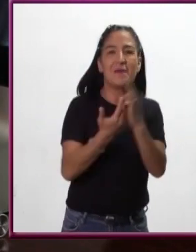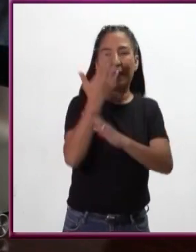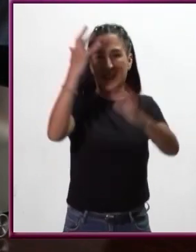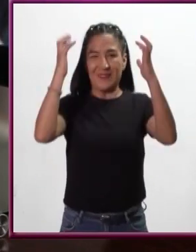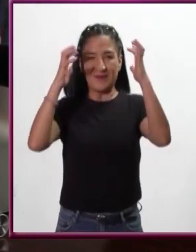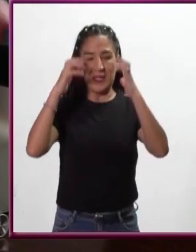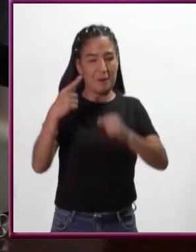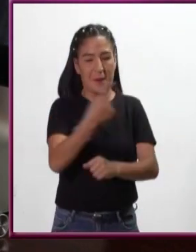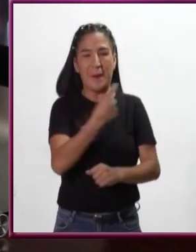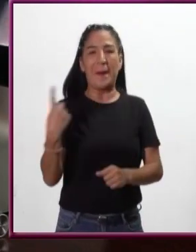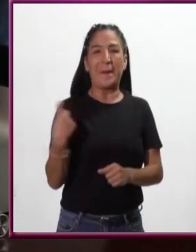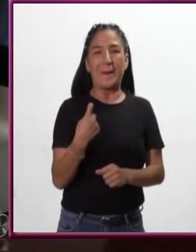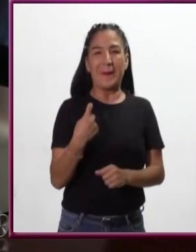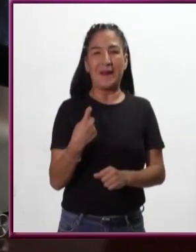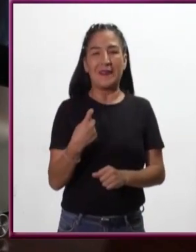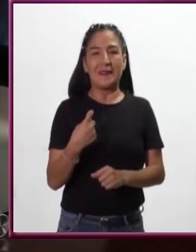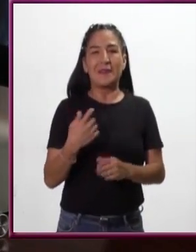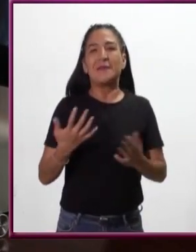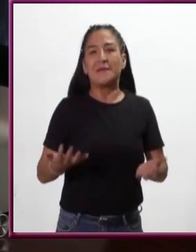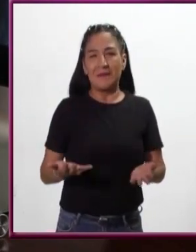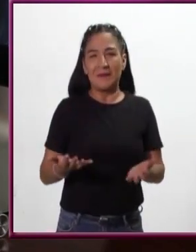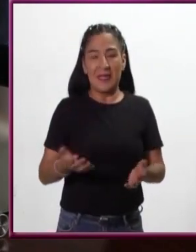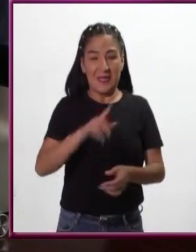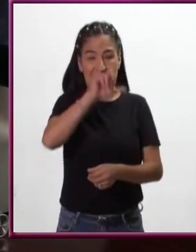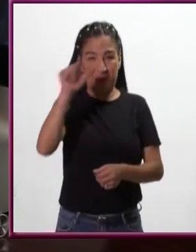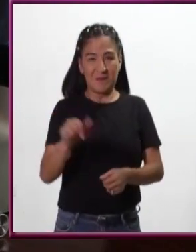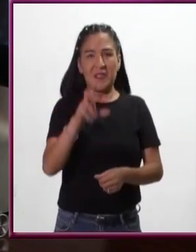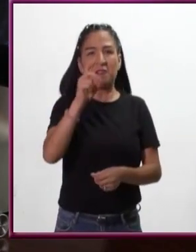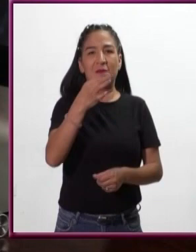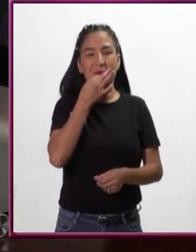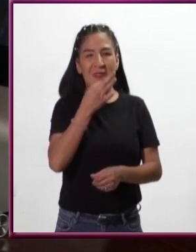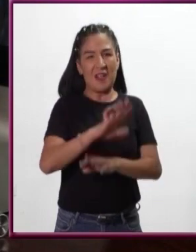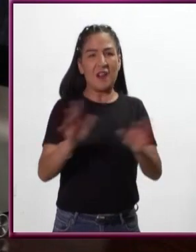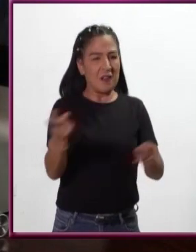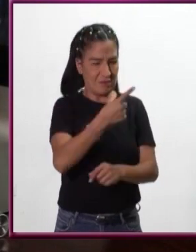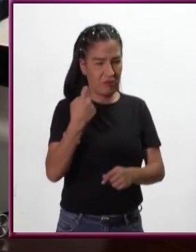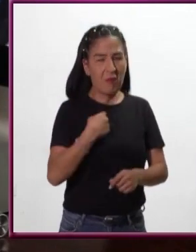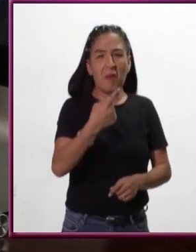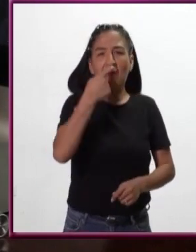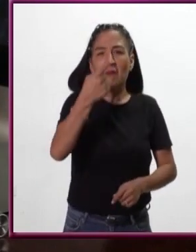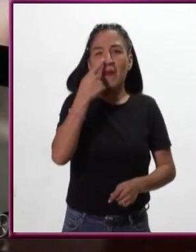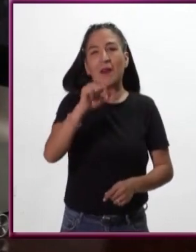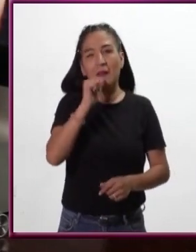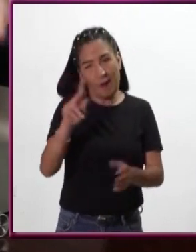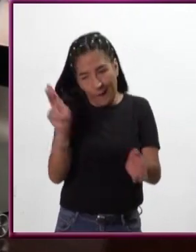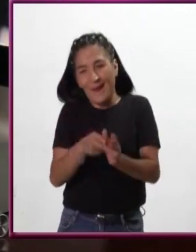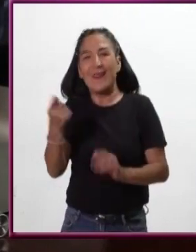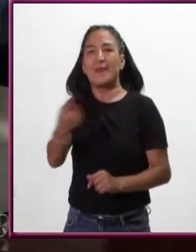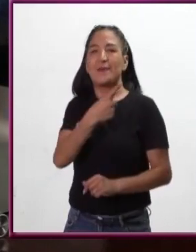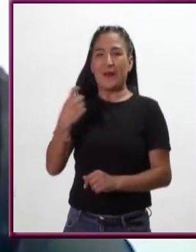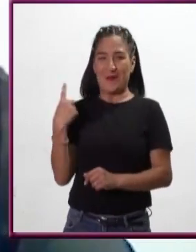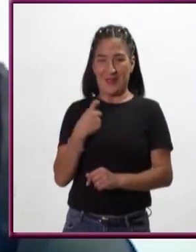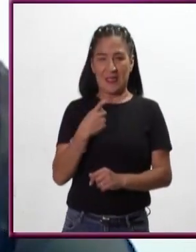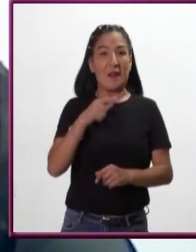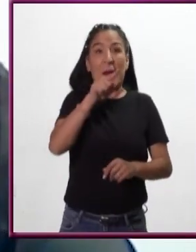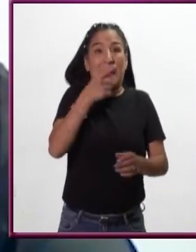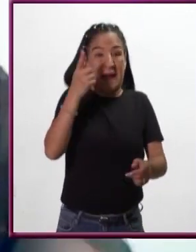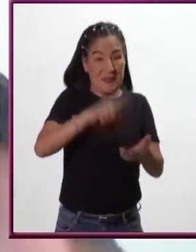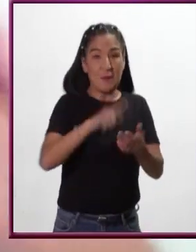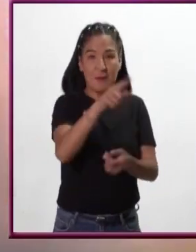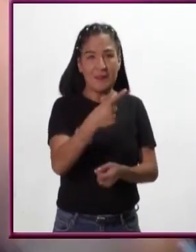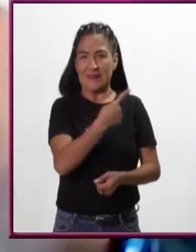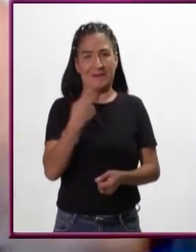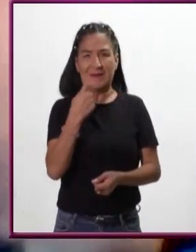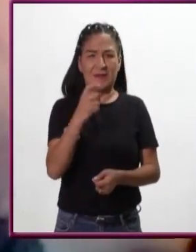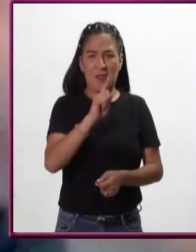te bañas y te pones perfume. Okay. A la media hora dices, ya no traigo perfume, ya no huelo, y te vuelves a poner perfume. No es que no huelas,